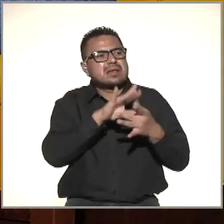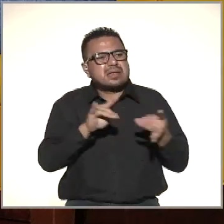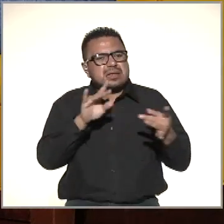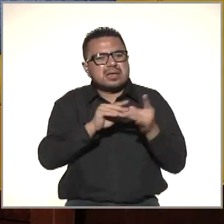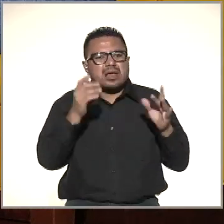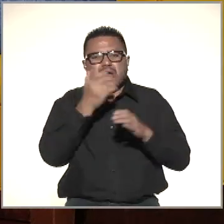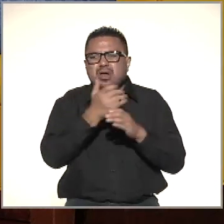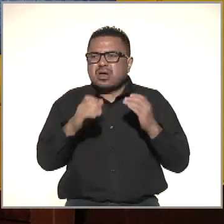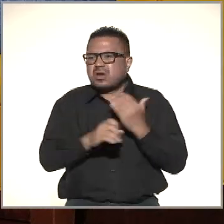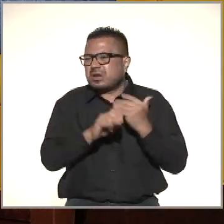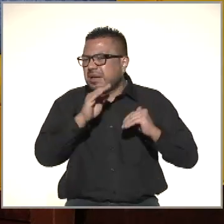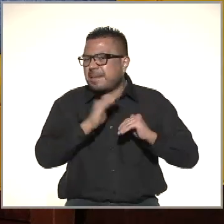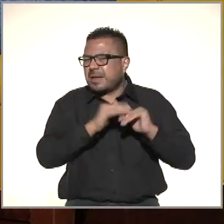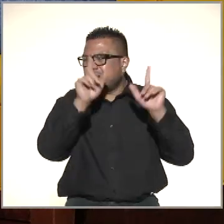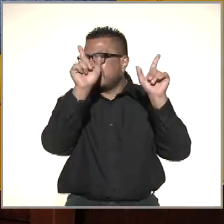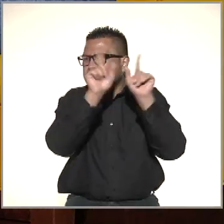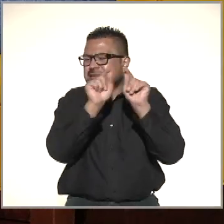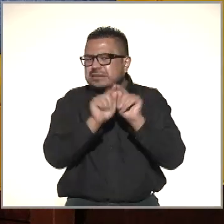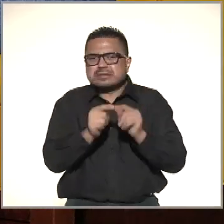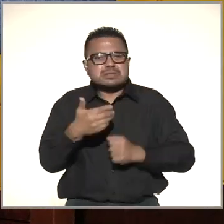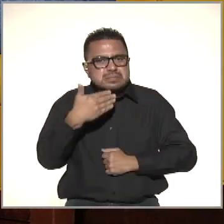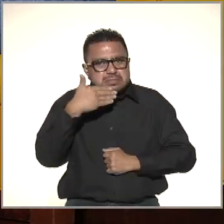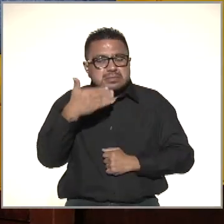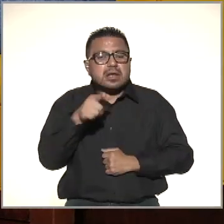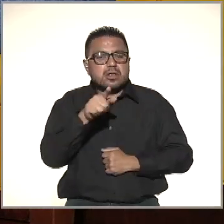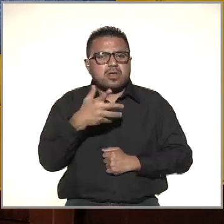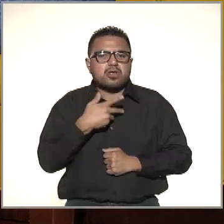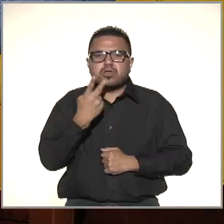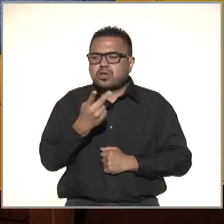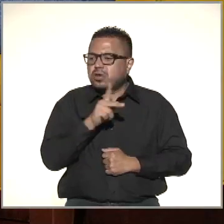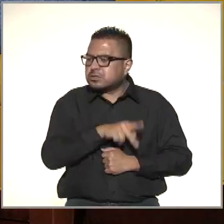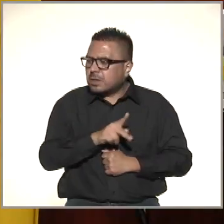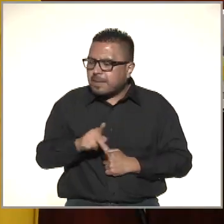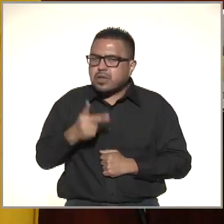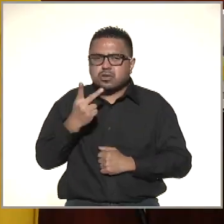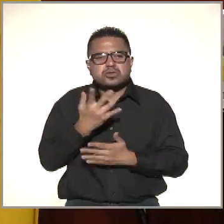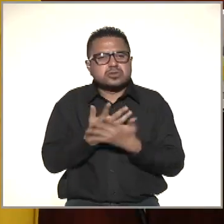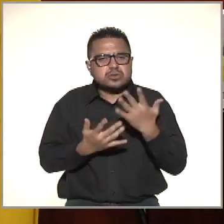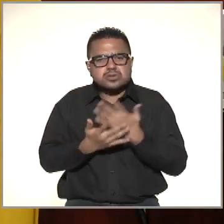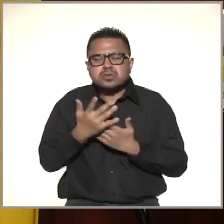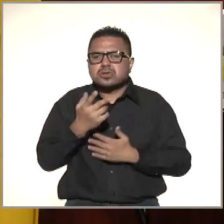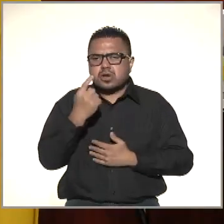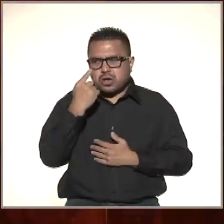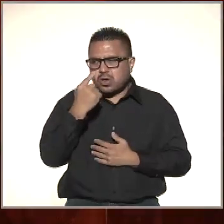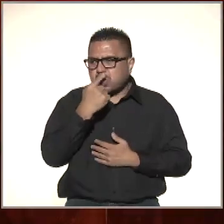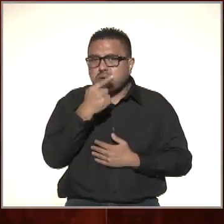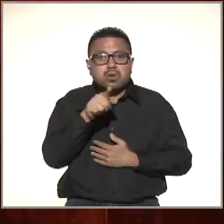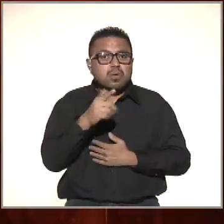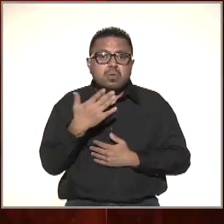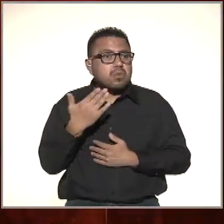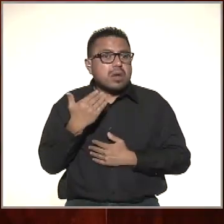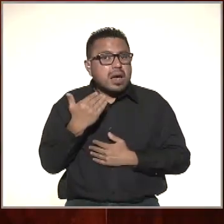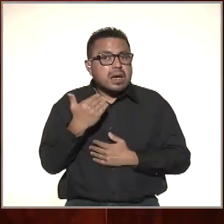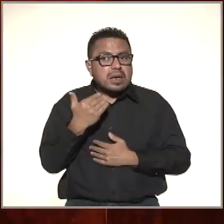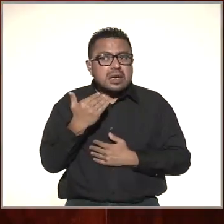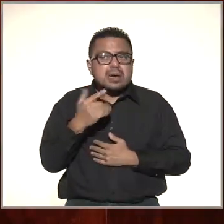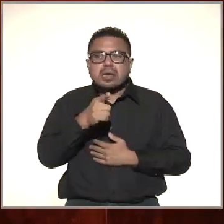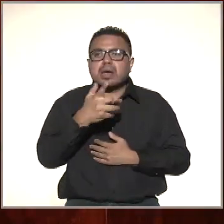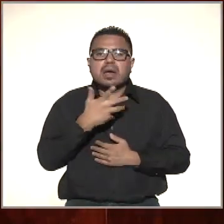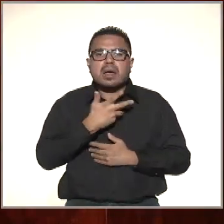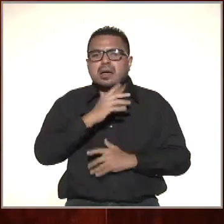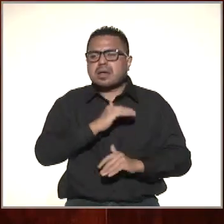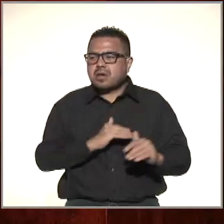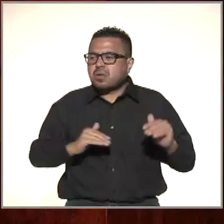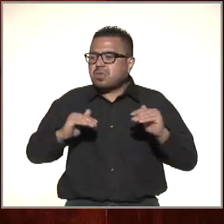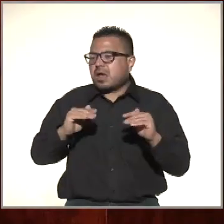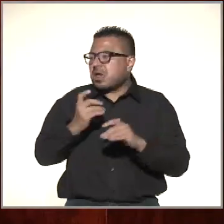cosas concretas y correctas, tienes 2 piernas, tienes 2 brazos, tienes tal, o si no los tienes, estás en igualdad